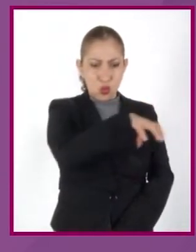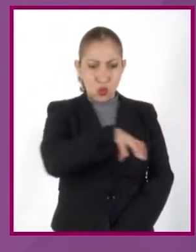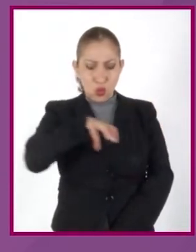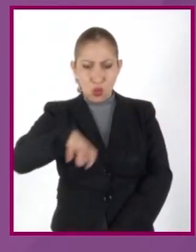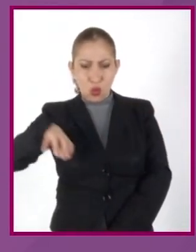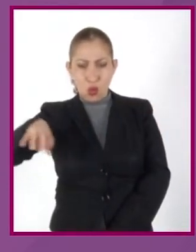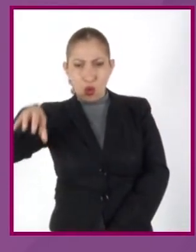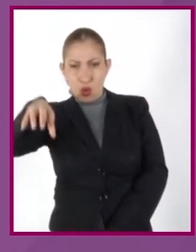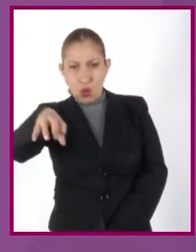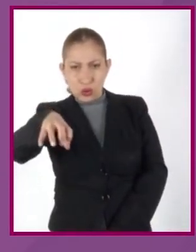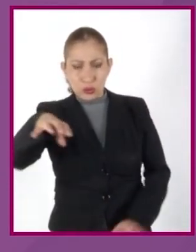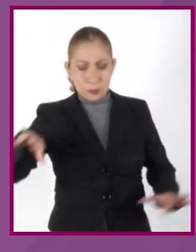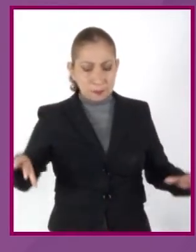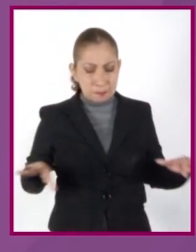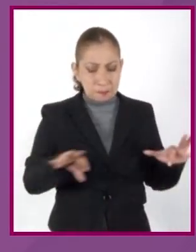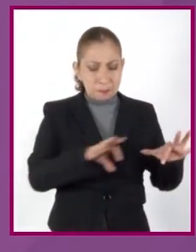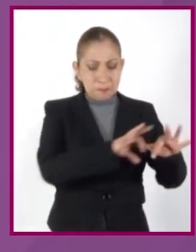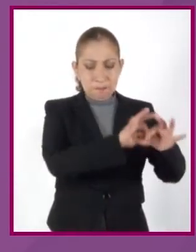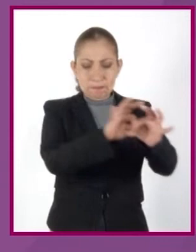Uniri Koren.